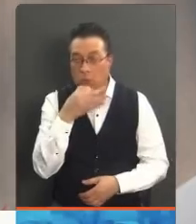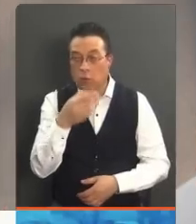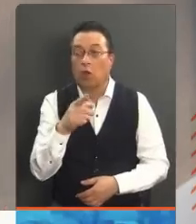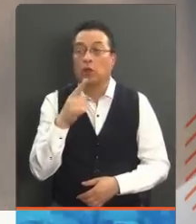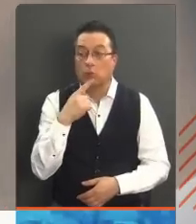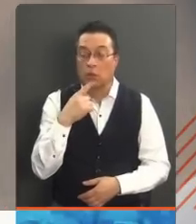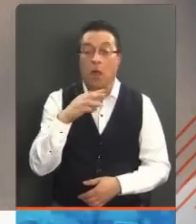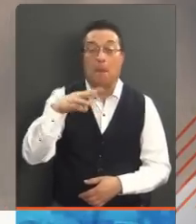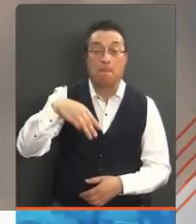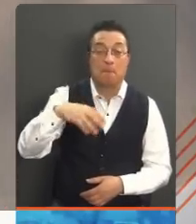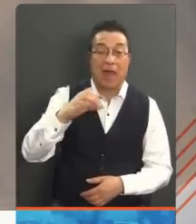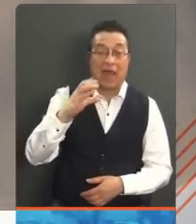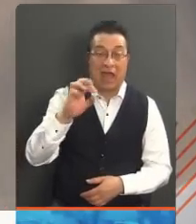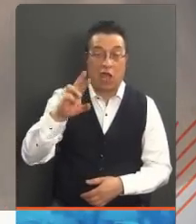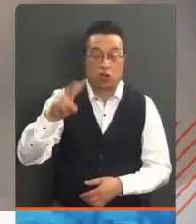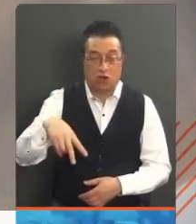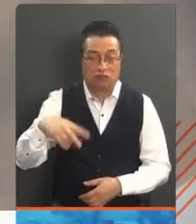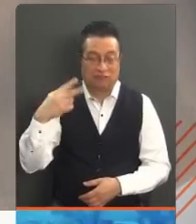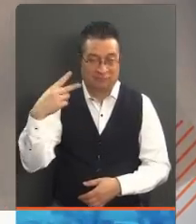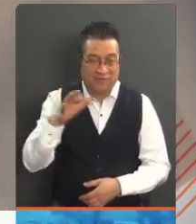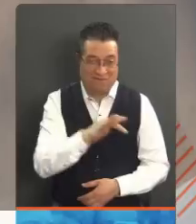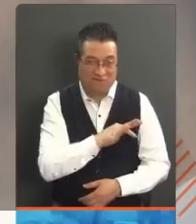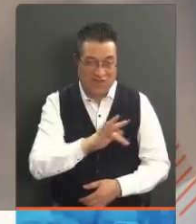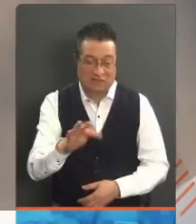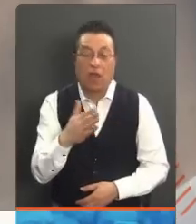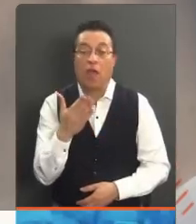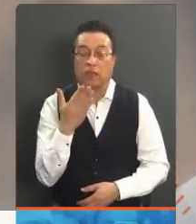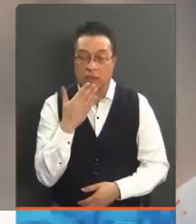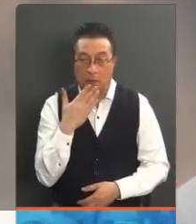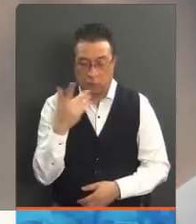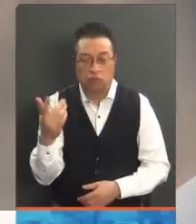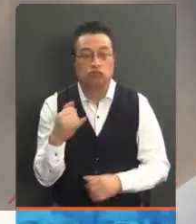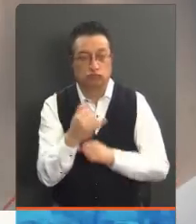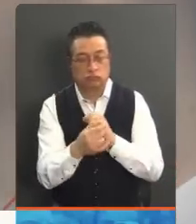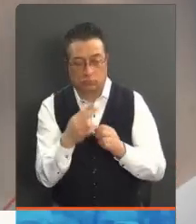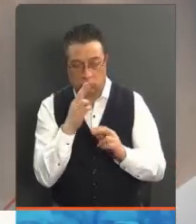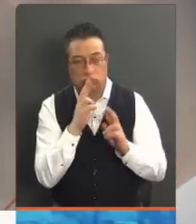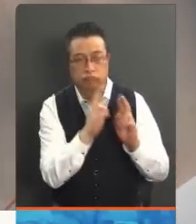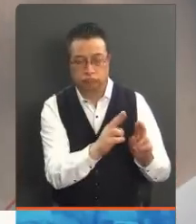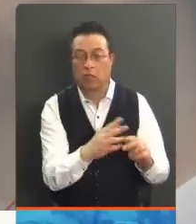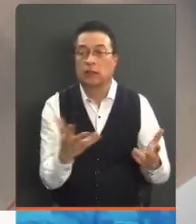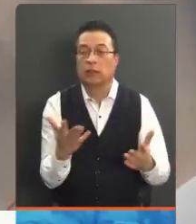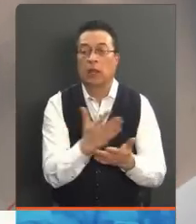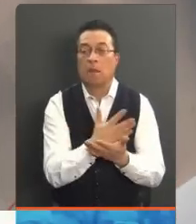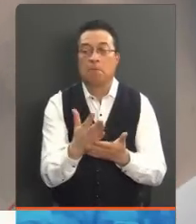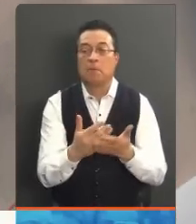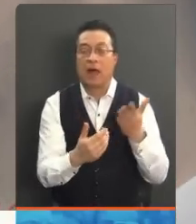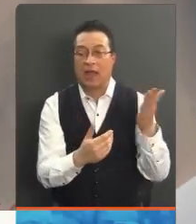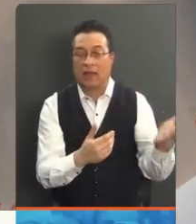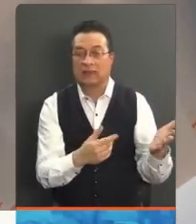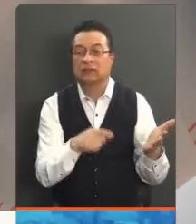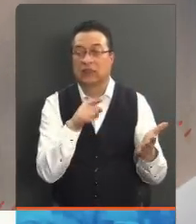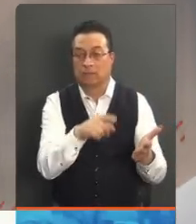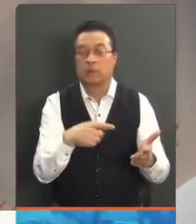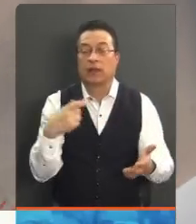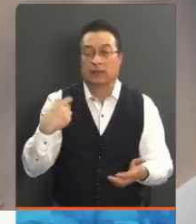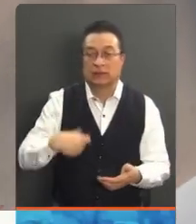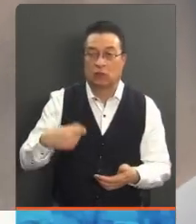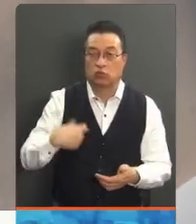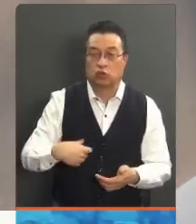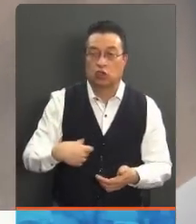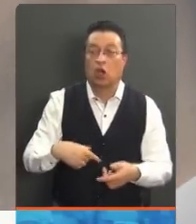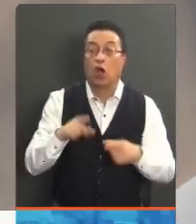Emmanuel Macron también reaccionó desde el extranjero para dar cuenta de lo que estaba sucediendo en Estados Unidos. Es decir,